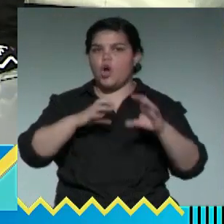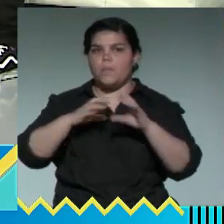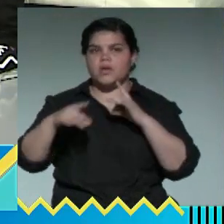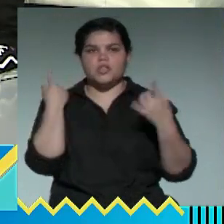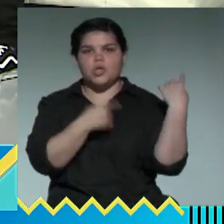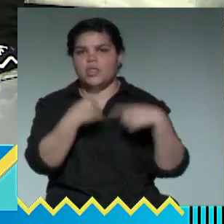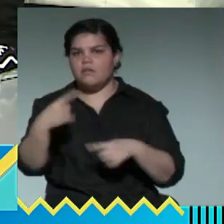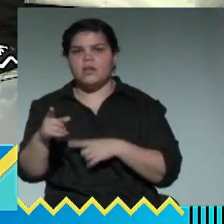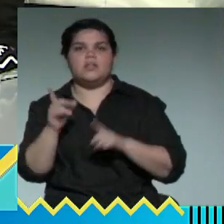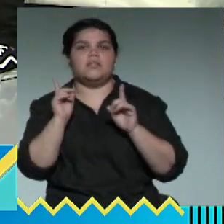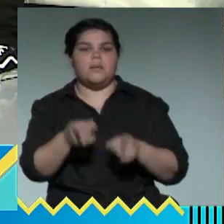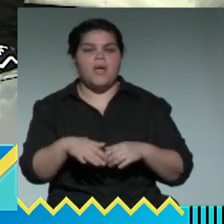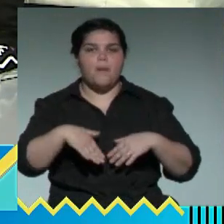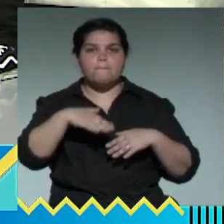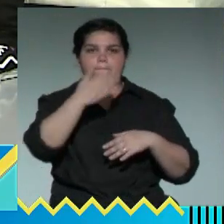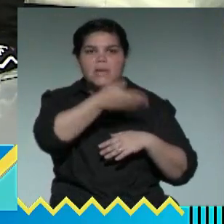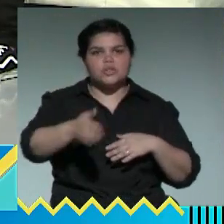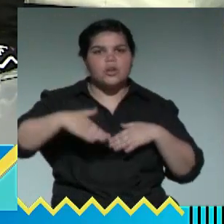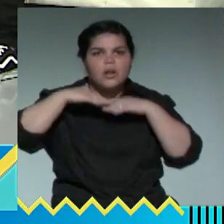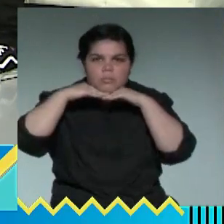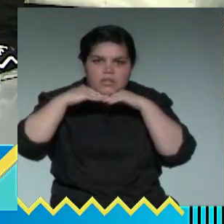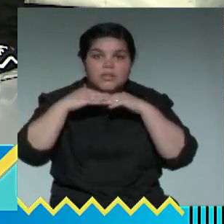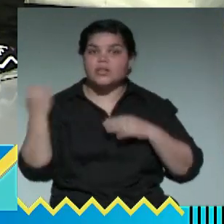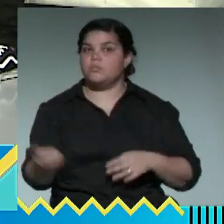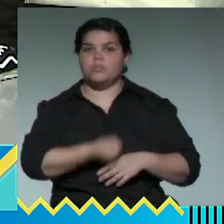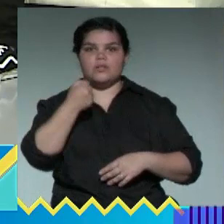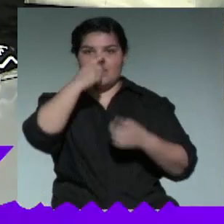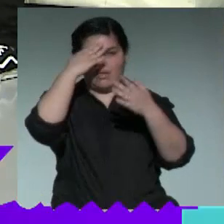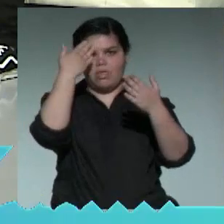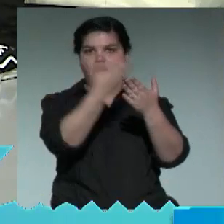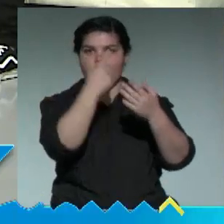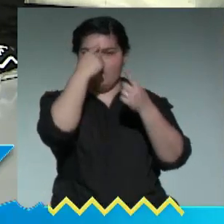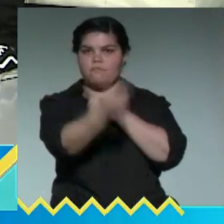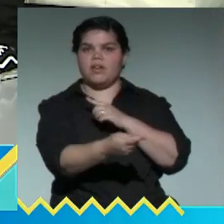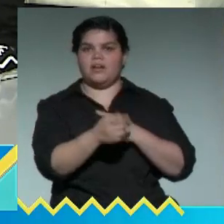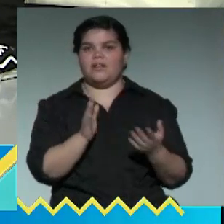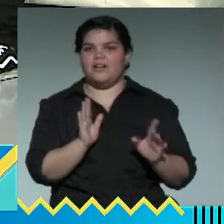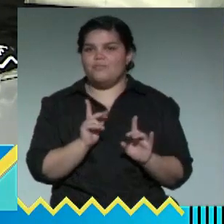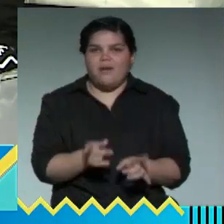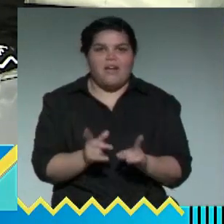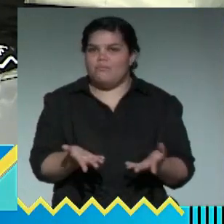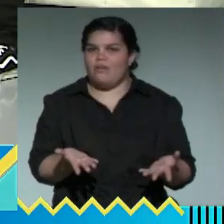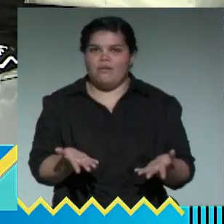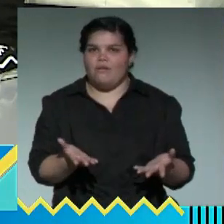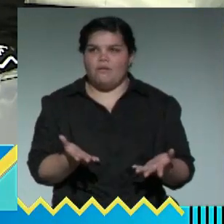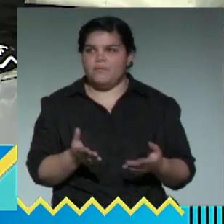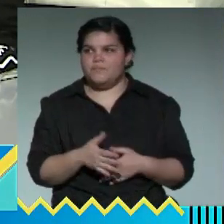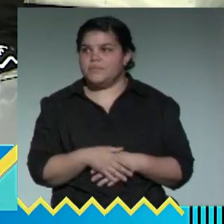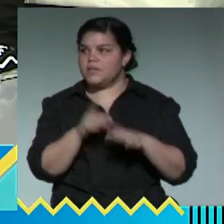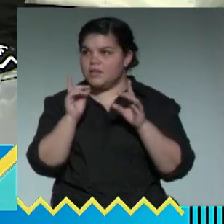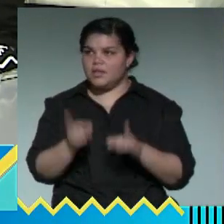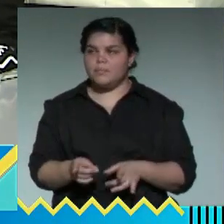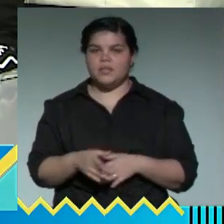Tenías que llegar para que te escuchen, digamos, directamente, digamos. No había forma de... Adelantados con